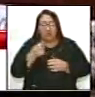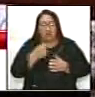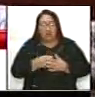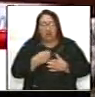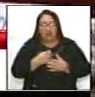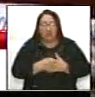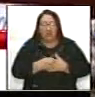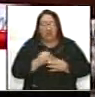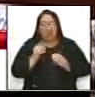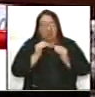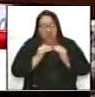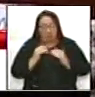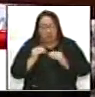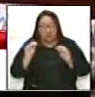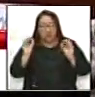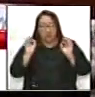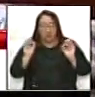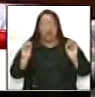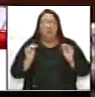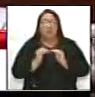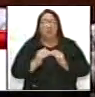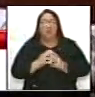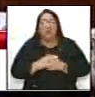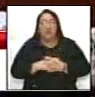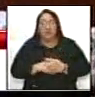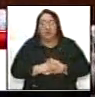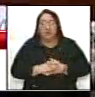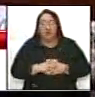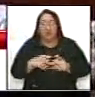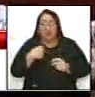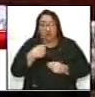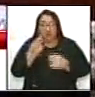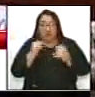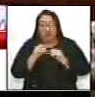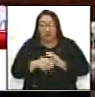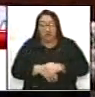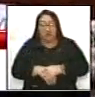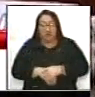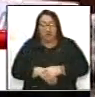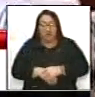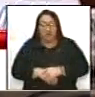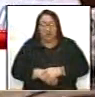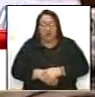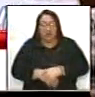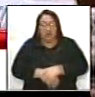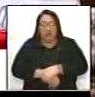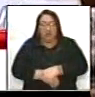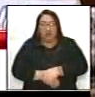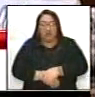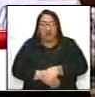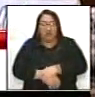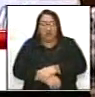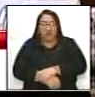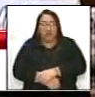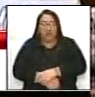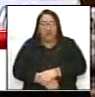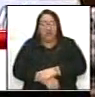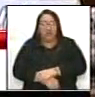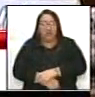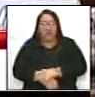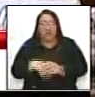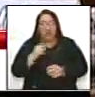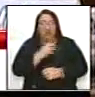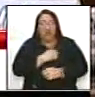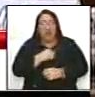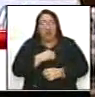remuneración equitativa, justa. Sin embargo, estoy viendo los informes de la comisión, del Ministerio de Economía, del propio Ministerio